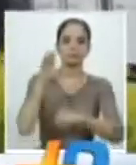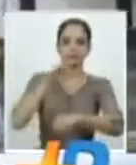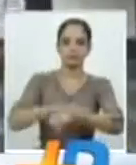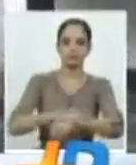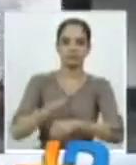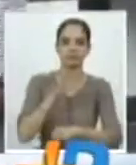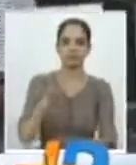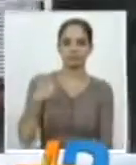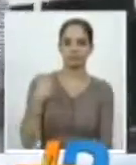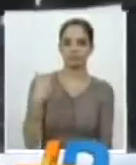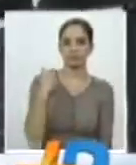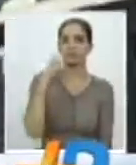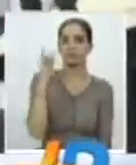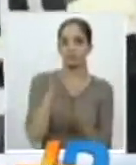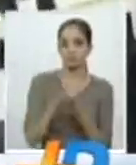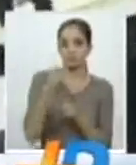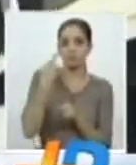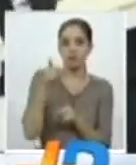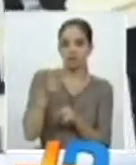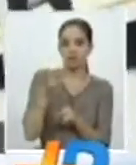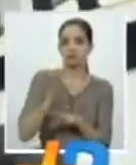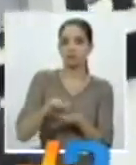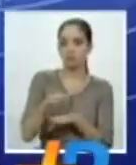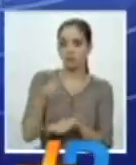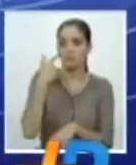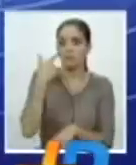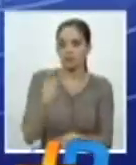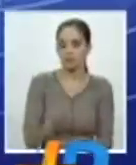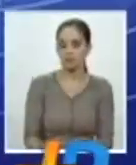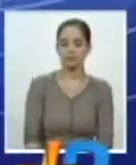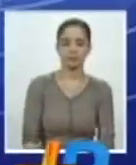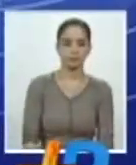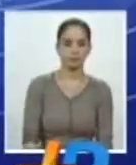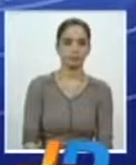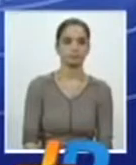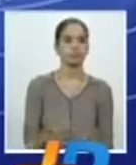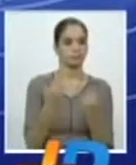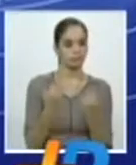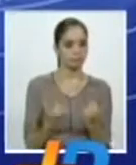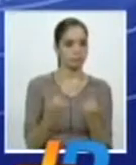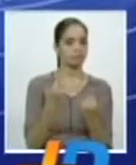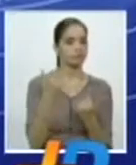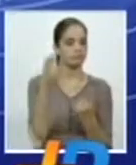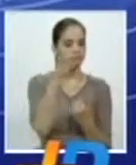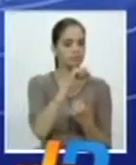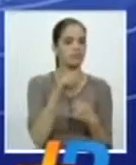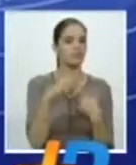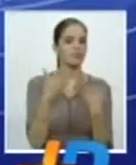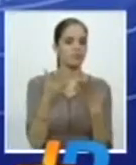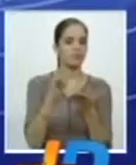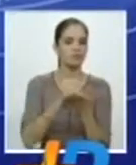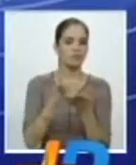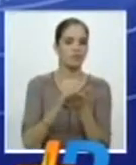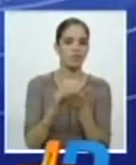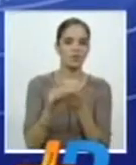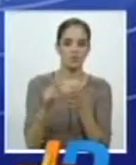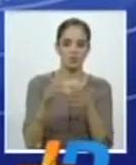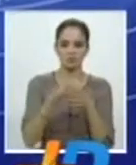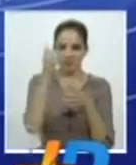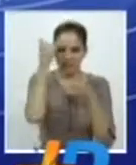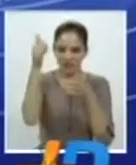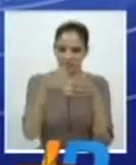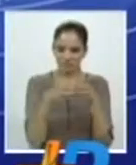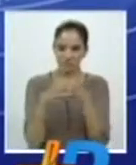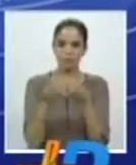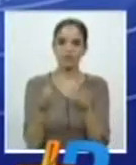joven, quien se cree fue el autor material del asesinato. Y ahora conozcamos cómo avanza la operación retorno en las vías de la región al término